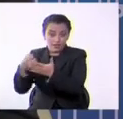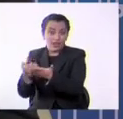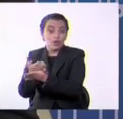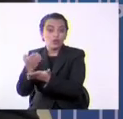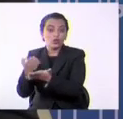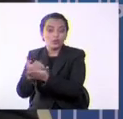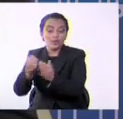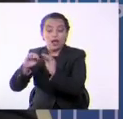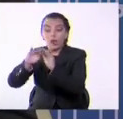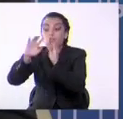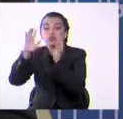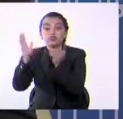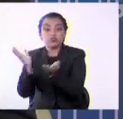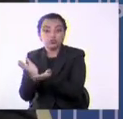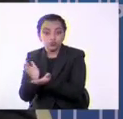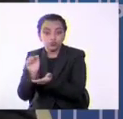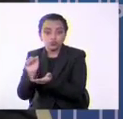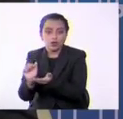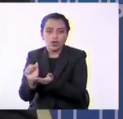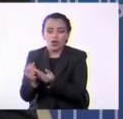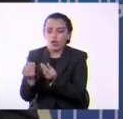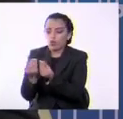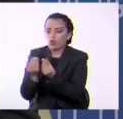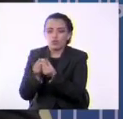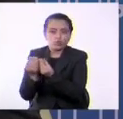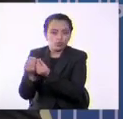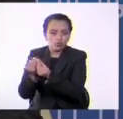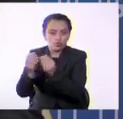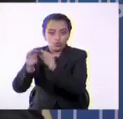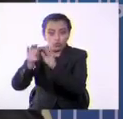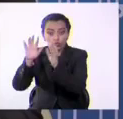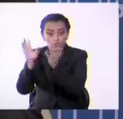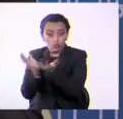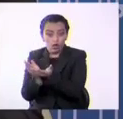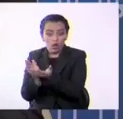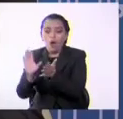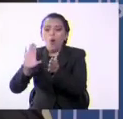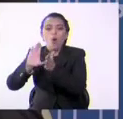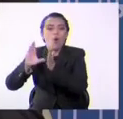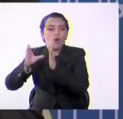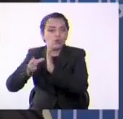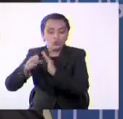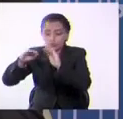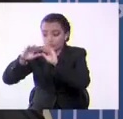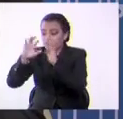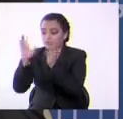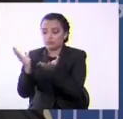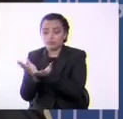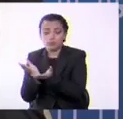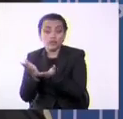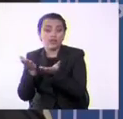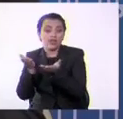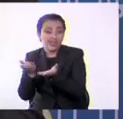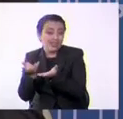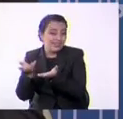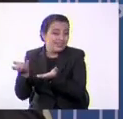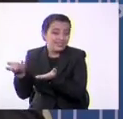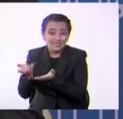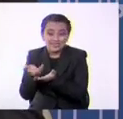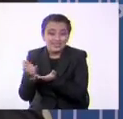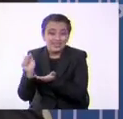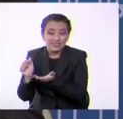de procesos culturales y sociales que pues tienen ciertas aceptaciones y que en otras ocasiones